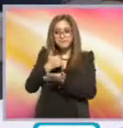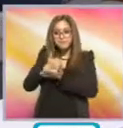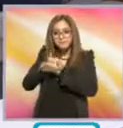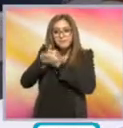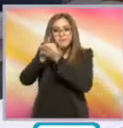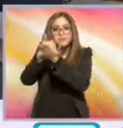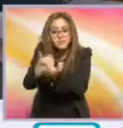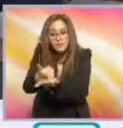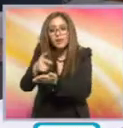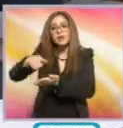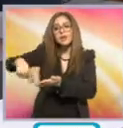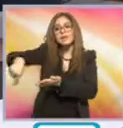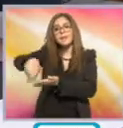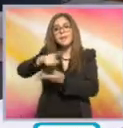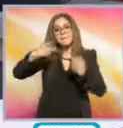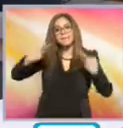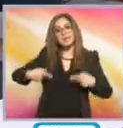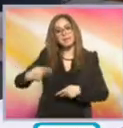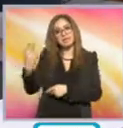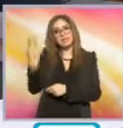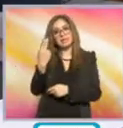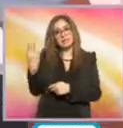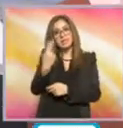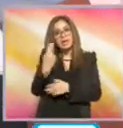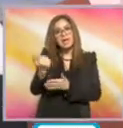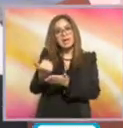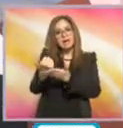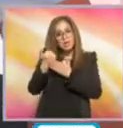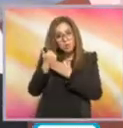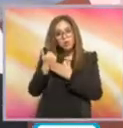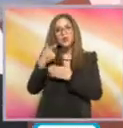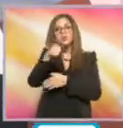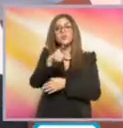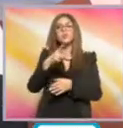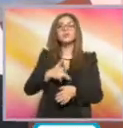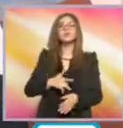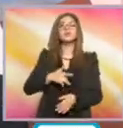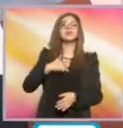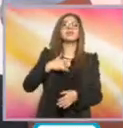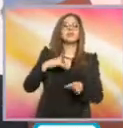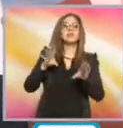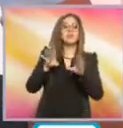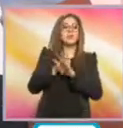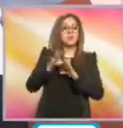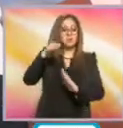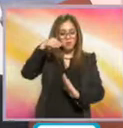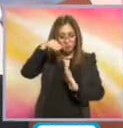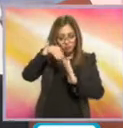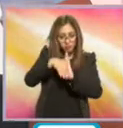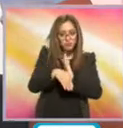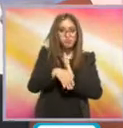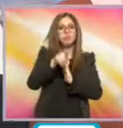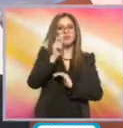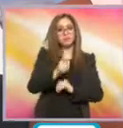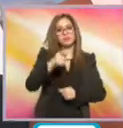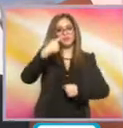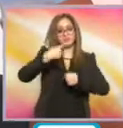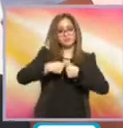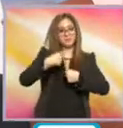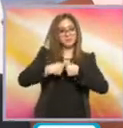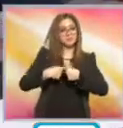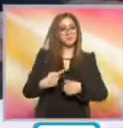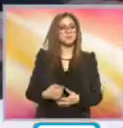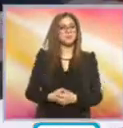ayuda y alguien requiere esa ayuda, pero hay esa carga afectiva o ese vínculo emocional que finalmente se genera en esas